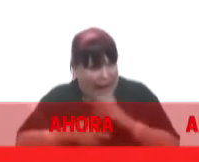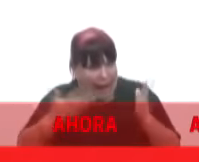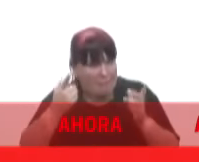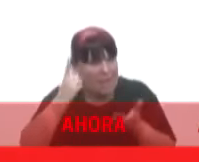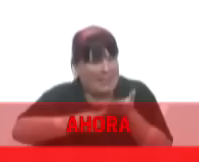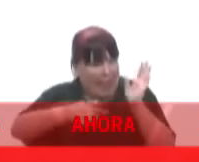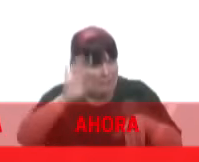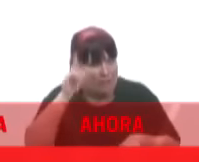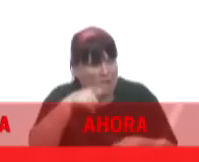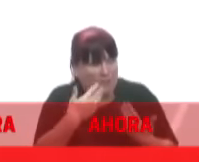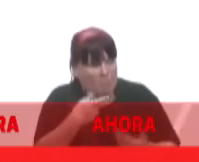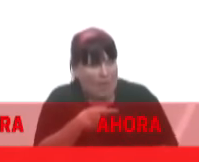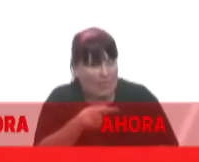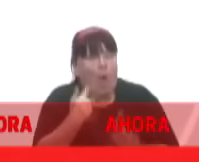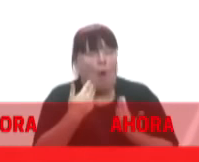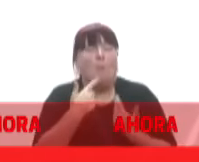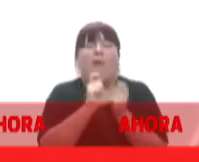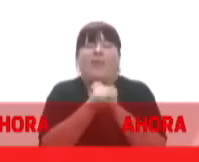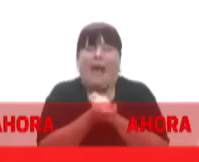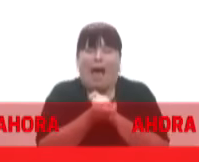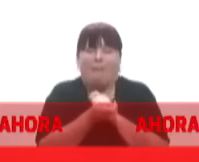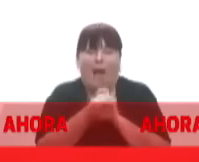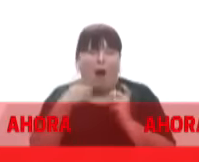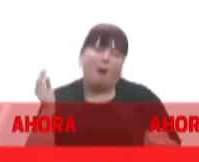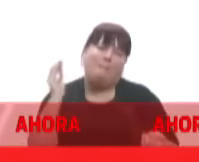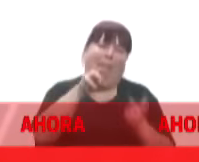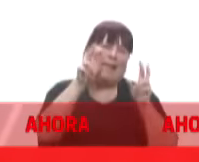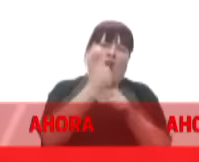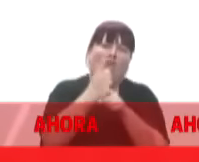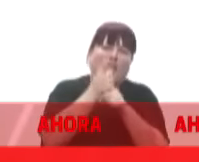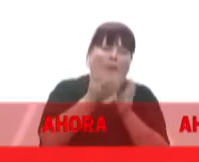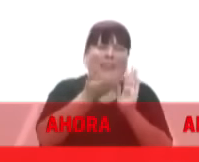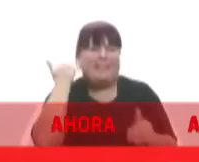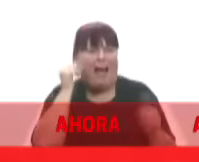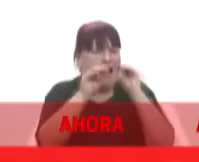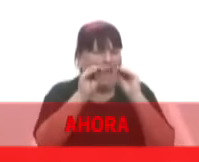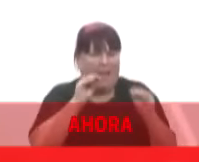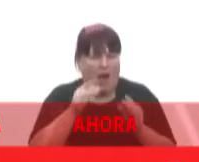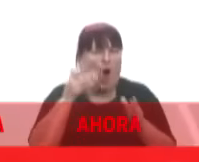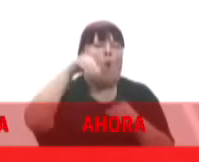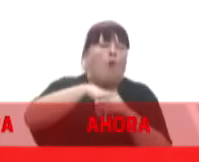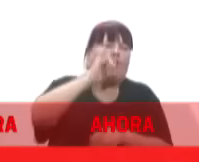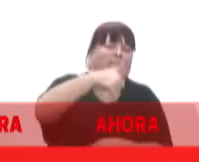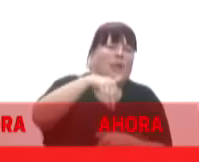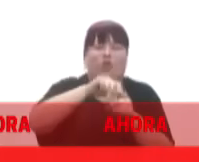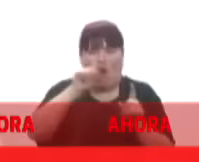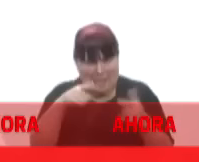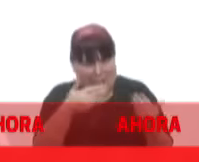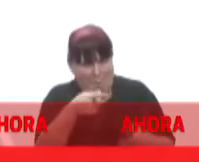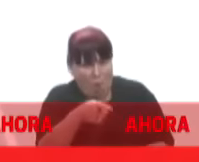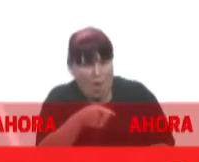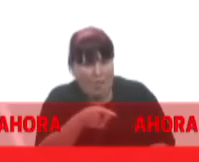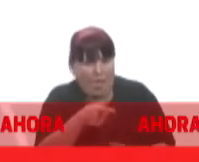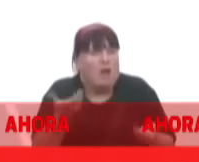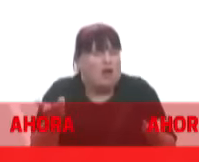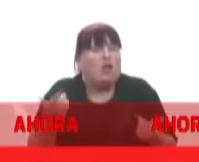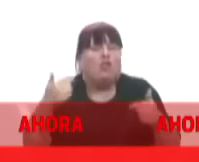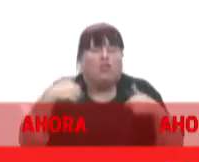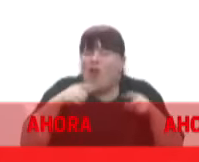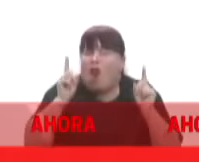mayoría? ¿Se puede modificar y alguien puede incorporar un artículo, bajar otro, votar que sí, que no? Eso se puede. Estoy